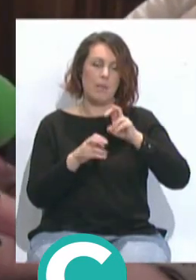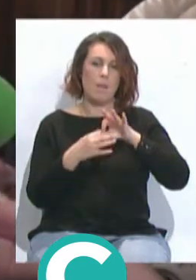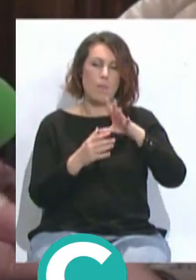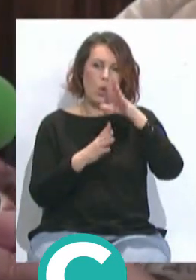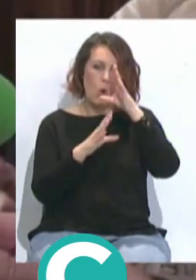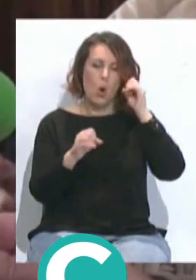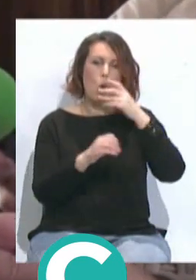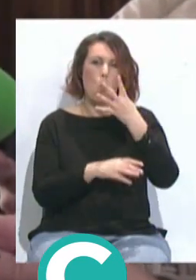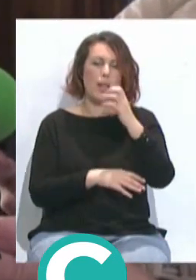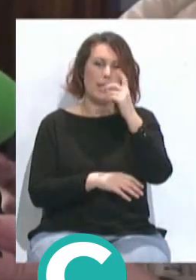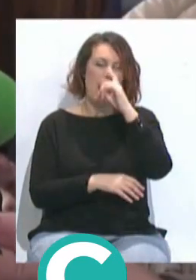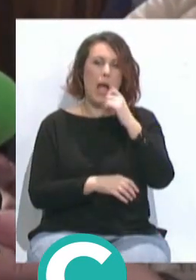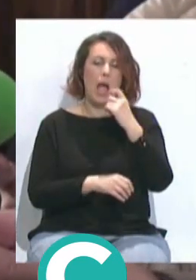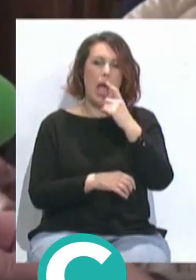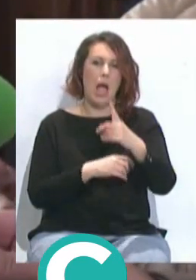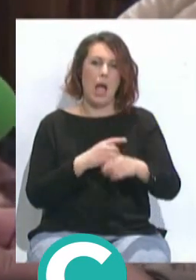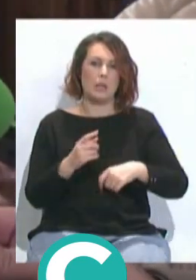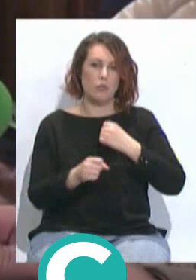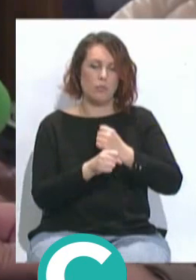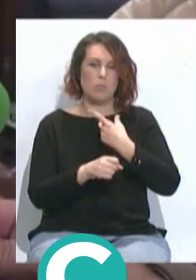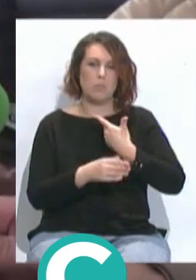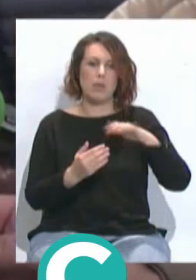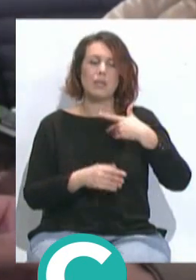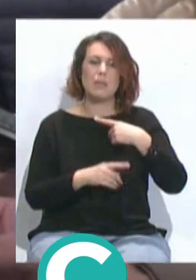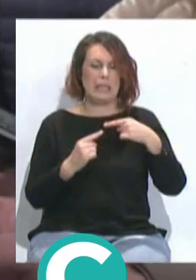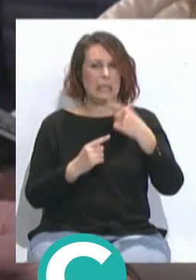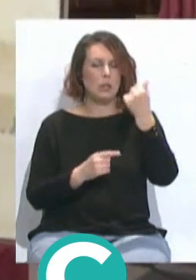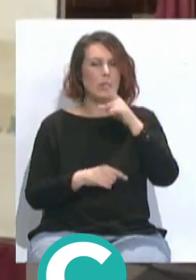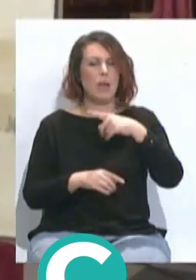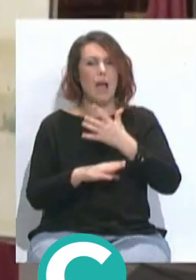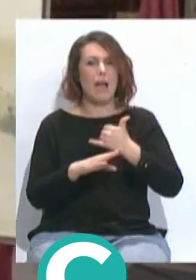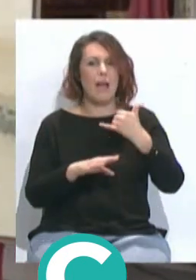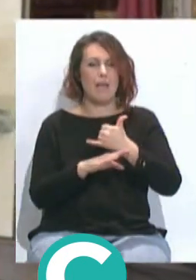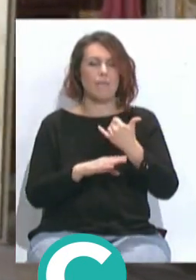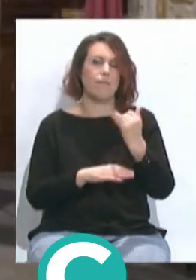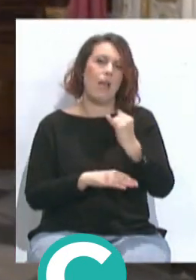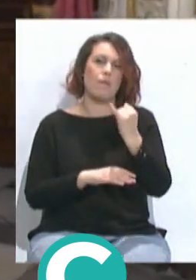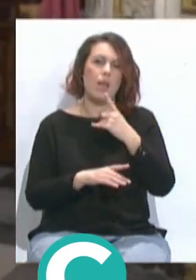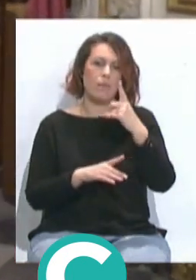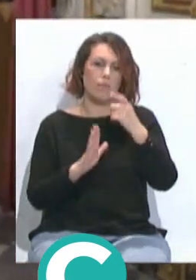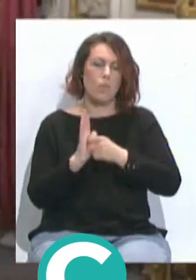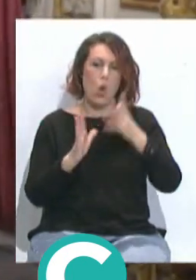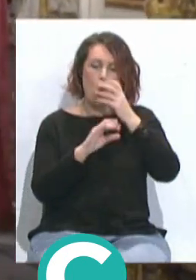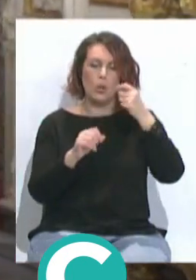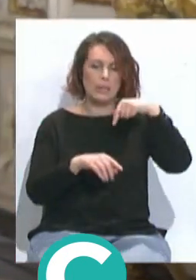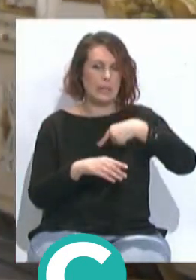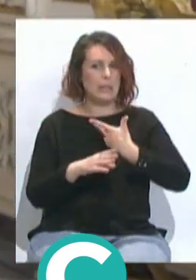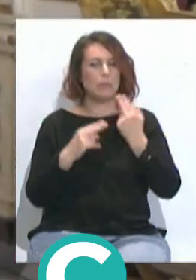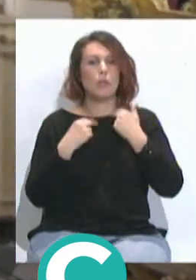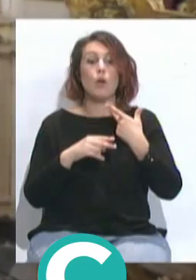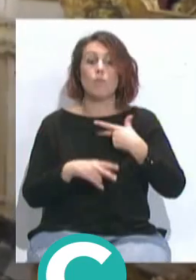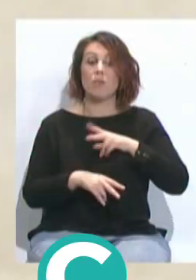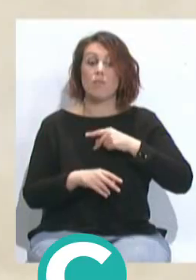años y a mi tío que también fue jefe de protocolo de esta casa este año los premios recuperan prácticamente la